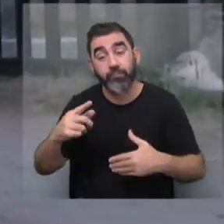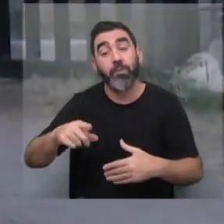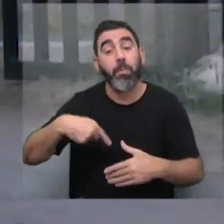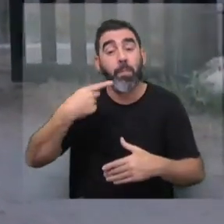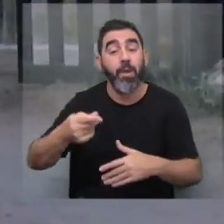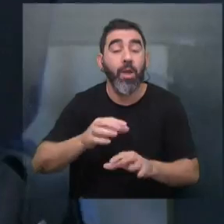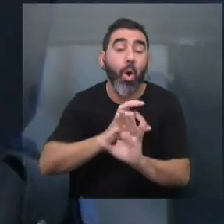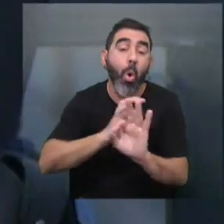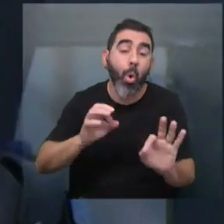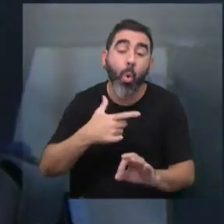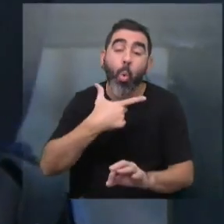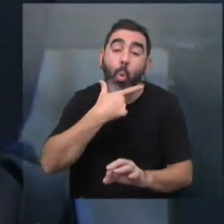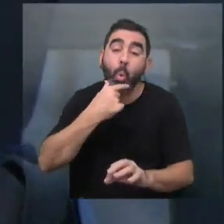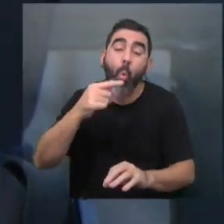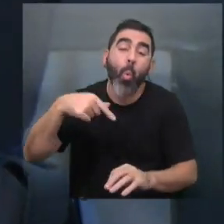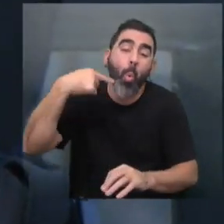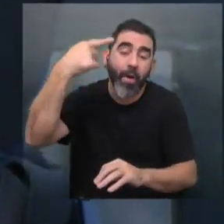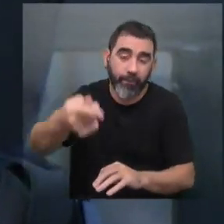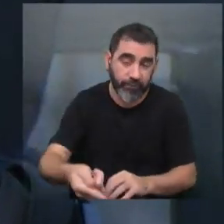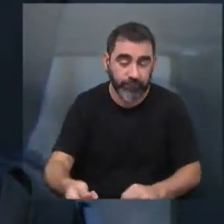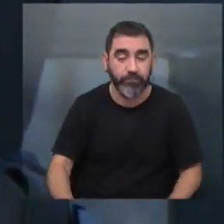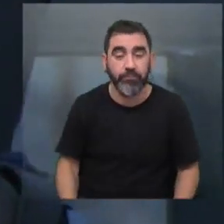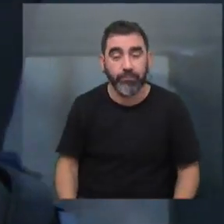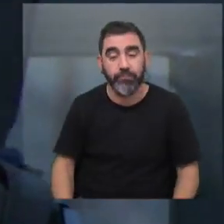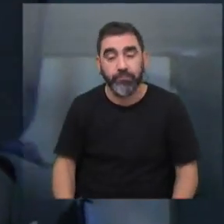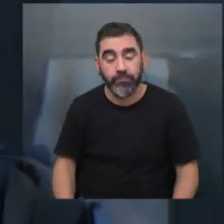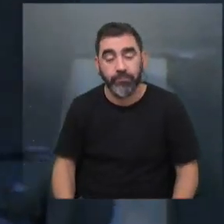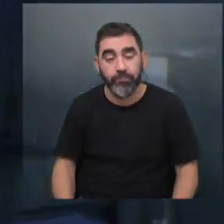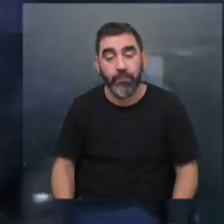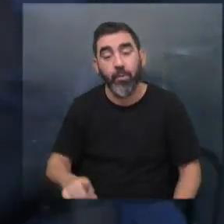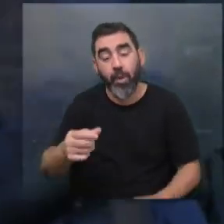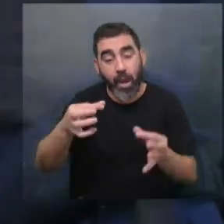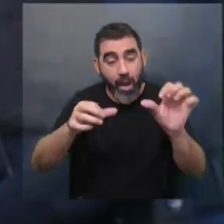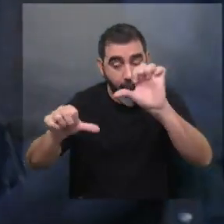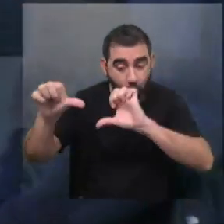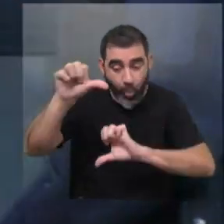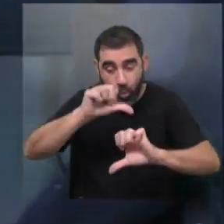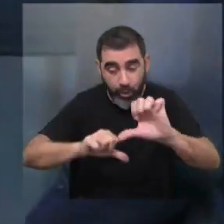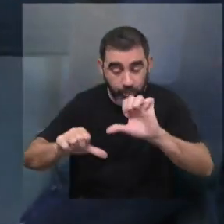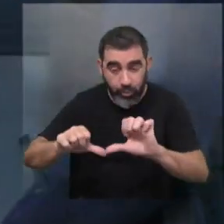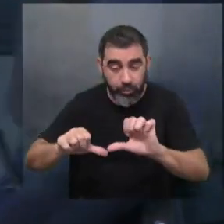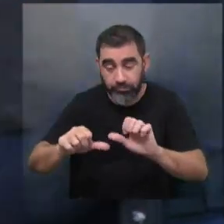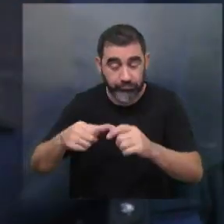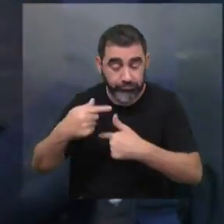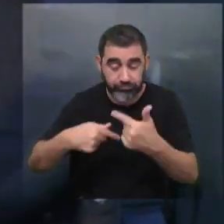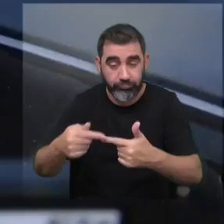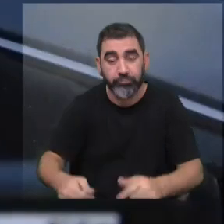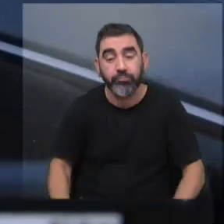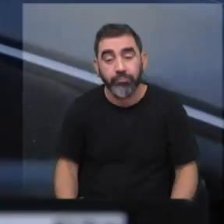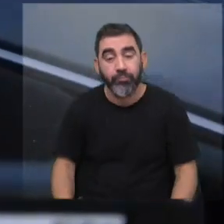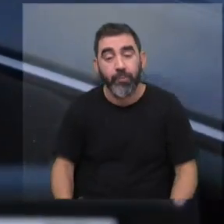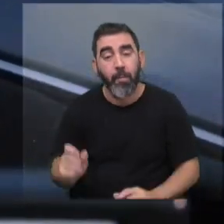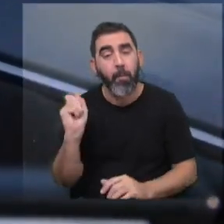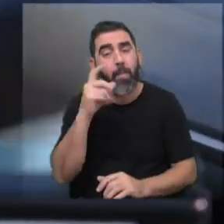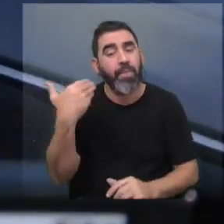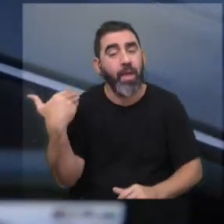mañana sin no pasado y ahí se lleva al laboratorio y trabaja eliaf como siempre se trajar en Córdoba como la